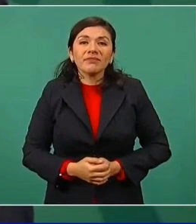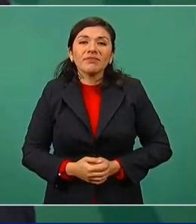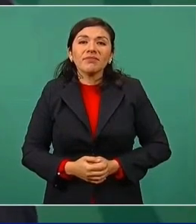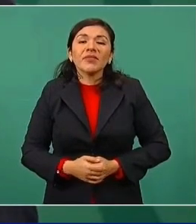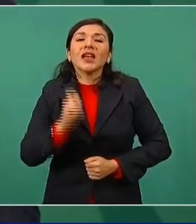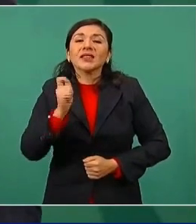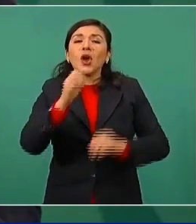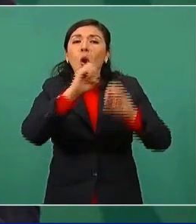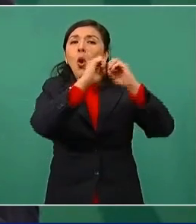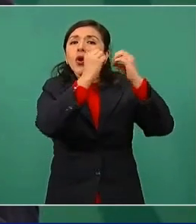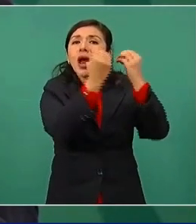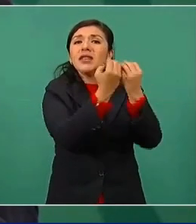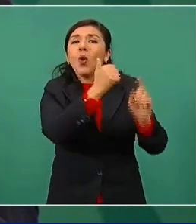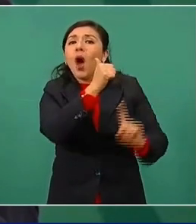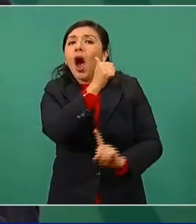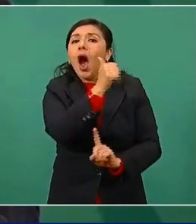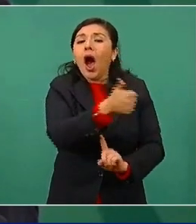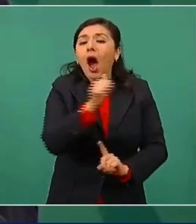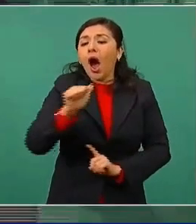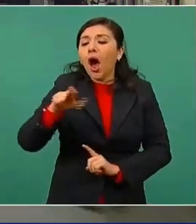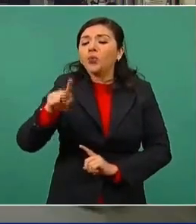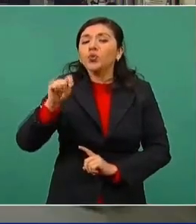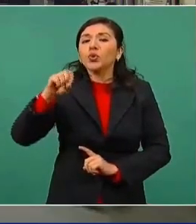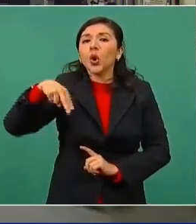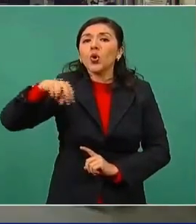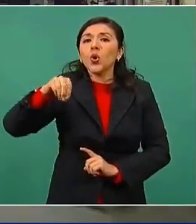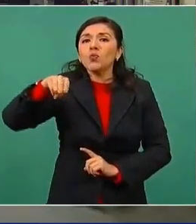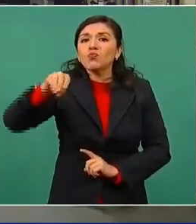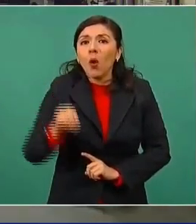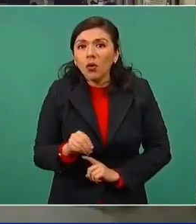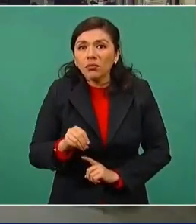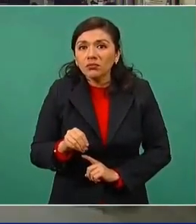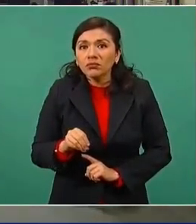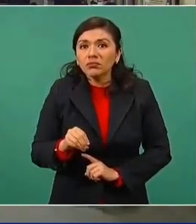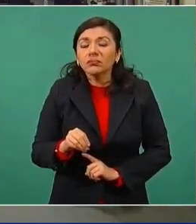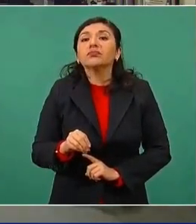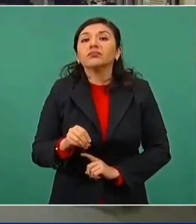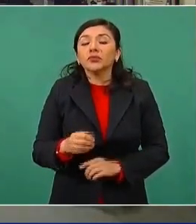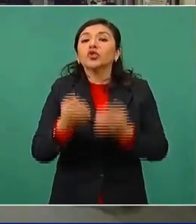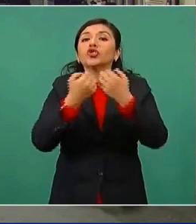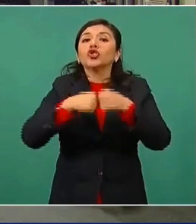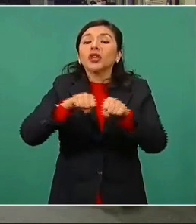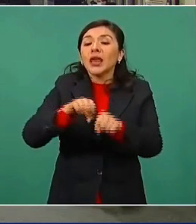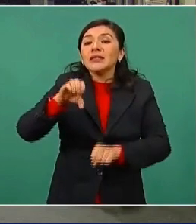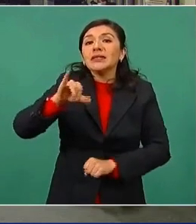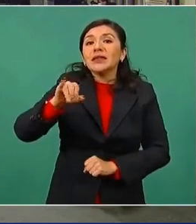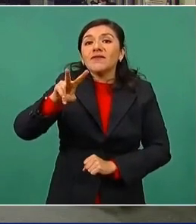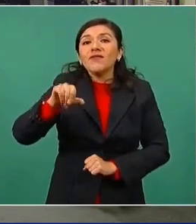organismos autónomos y la sociedad civil.